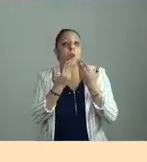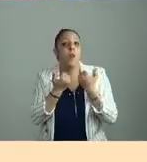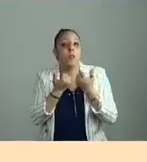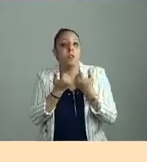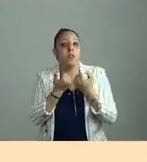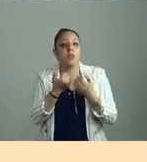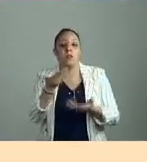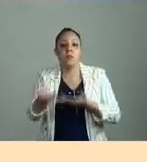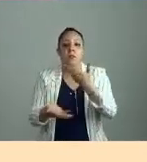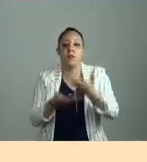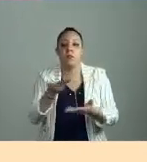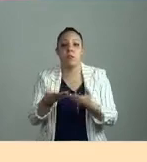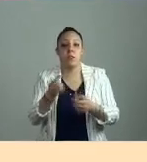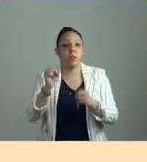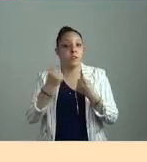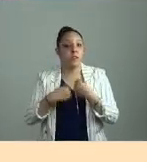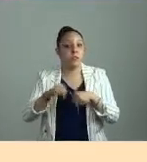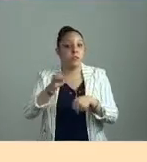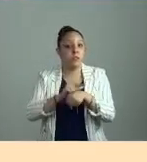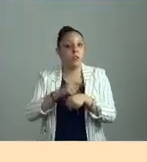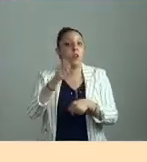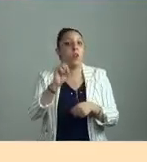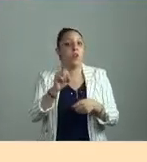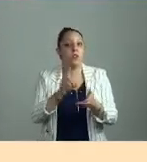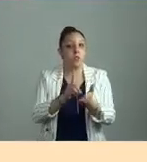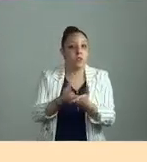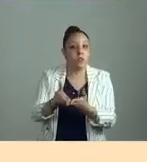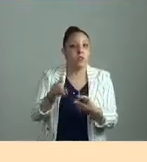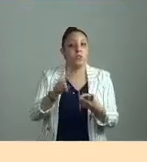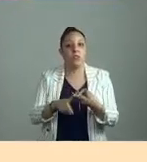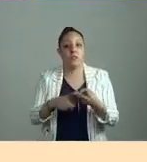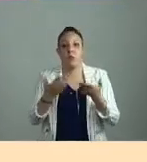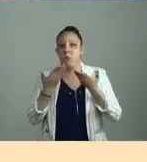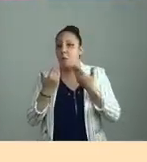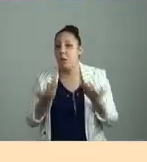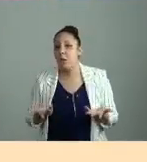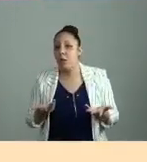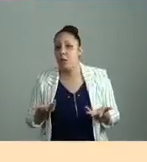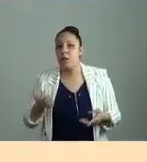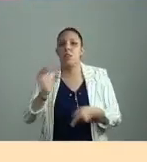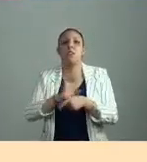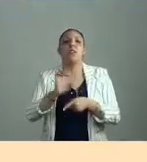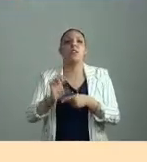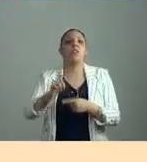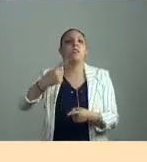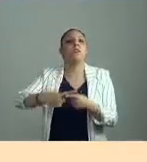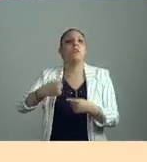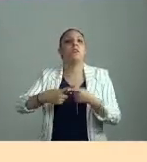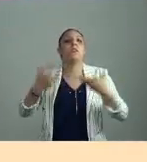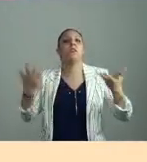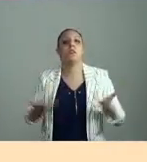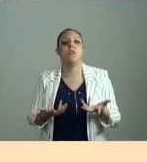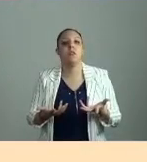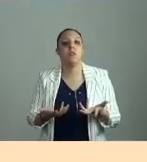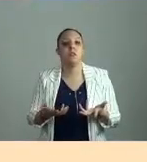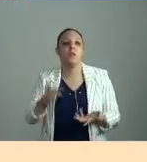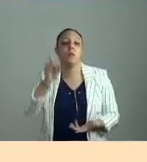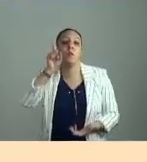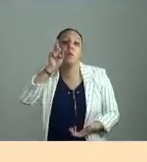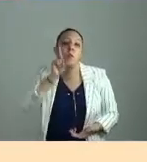no entonces como son han sido las mujeres que han empezado a organizarse